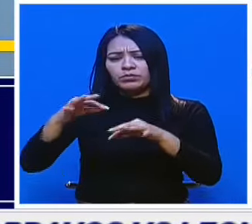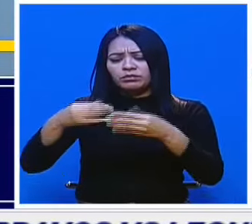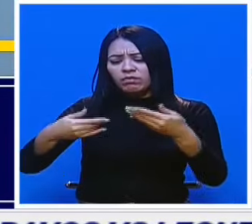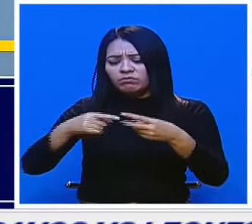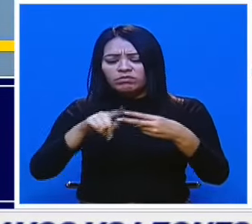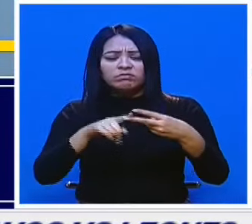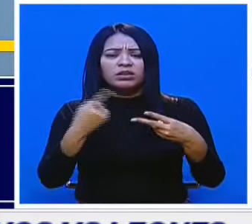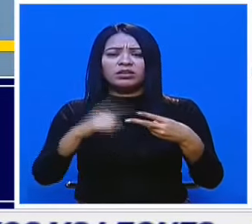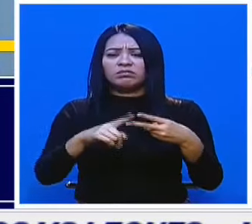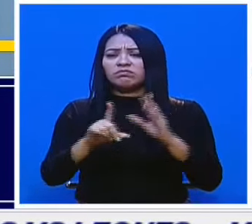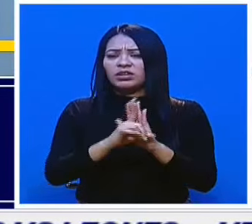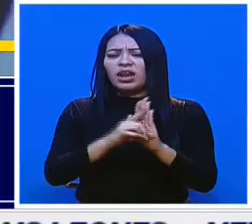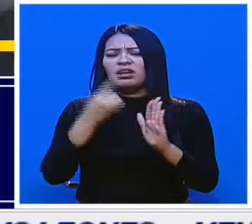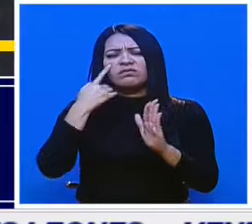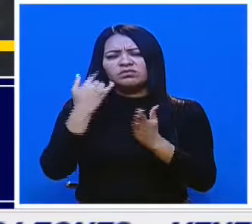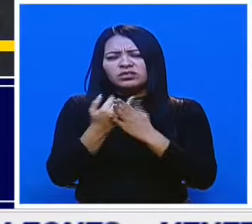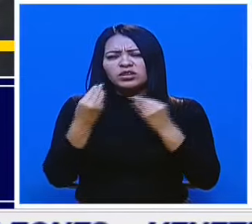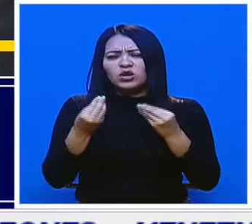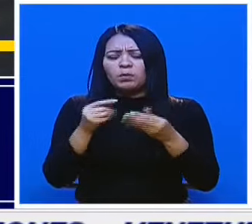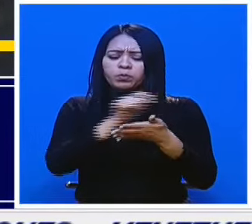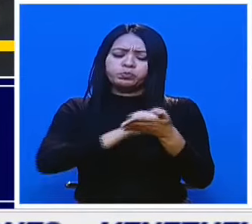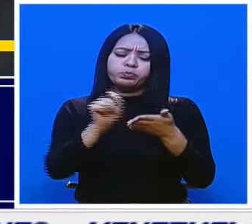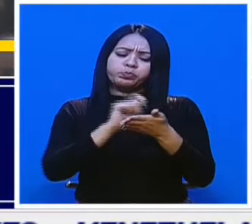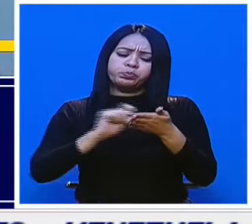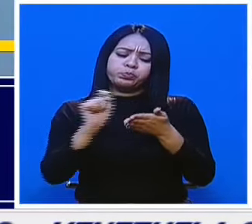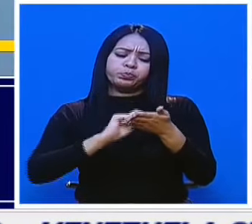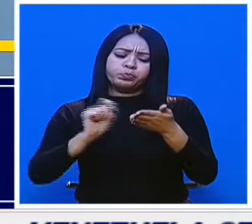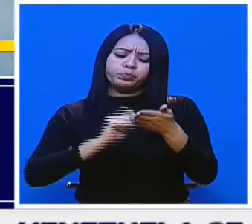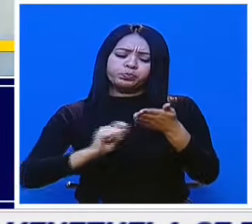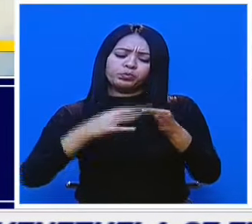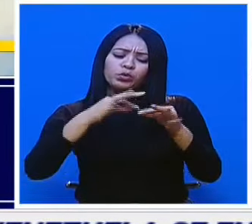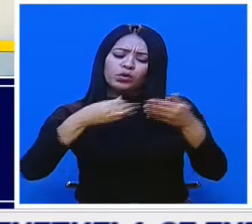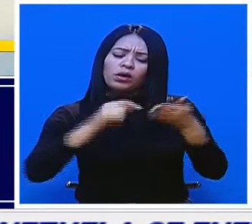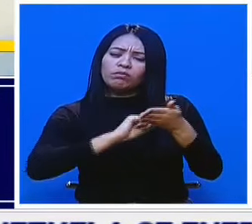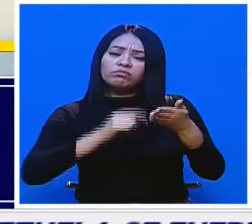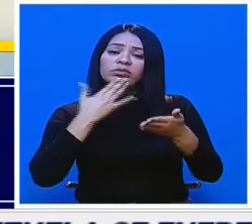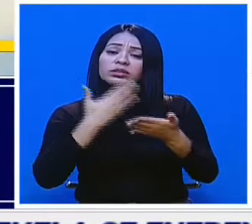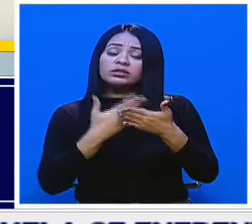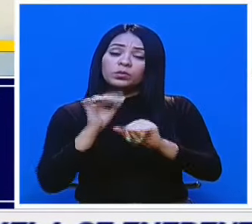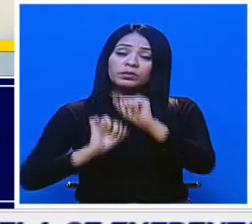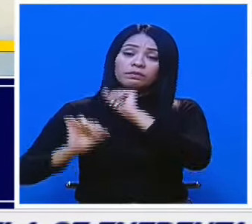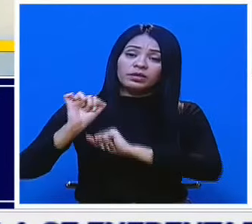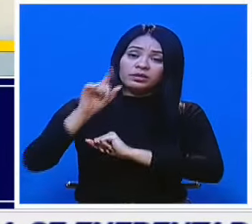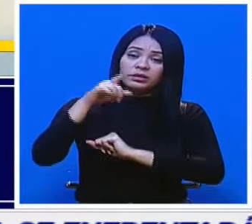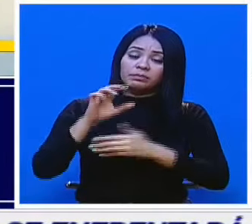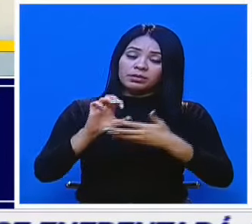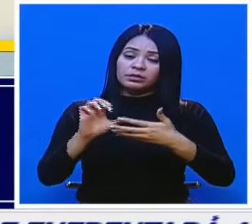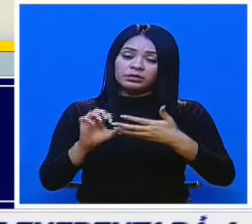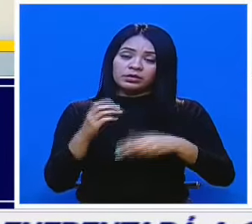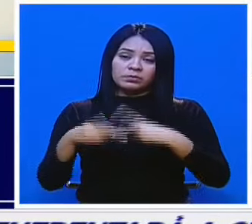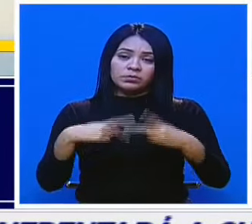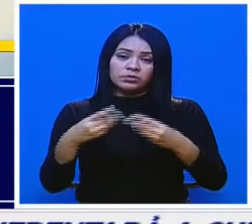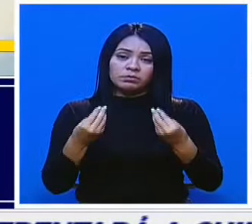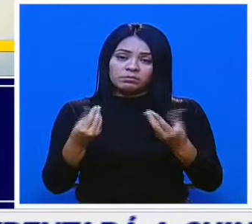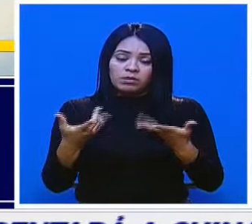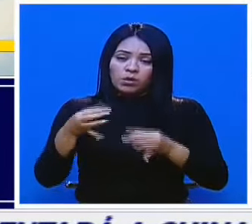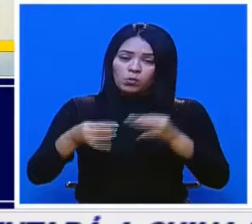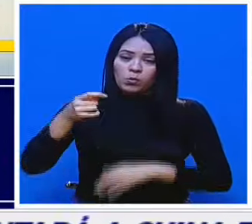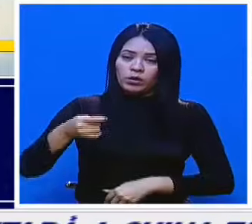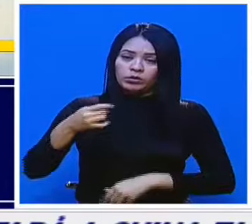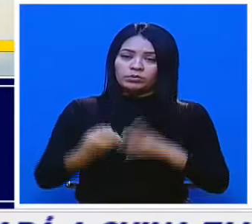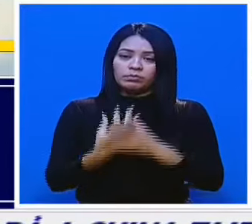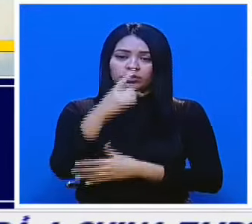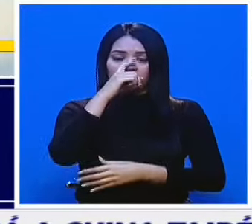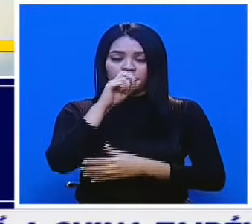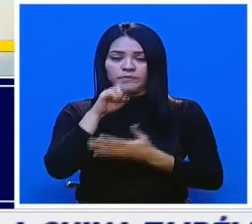privilegio legal específicamente apuntes escritos a mano sobre testigos de defensa y estrategias procesales para el juicio programado en mayo